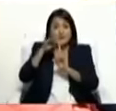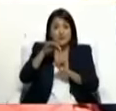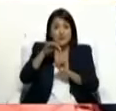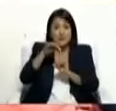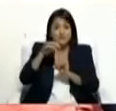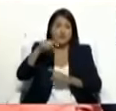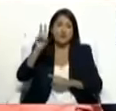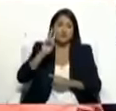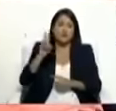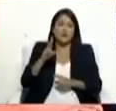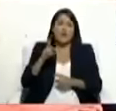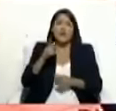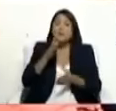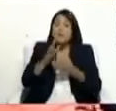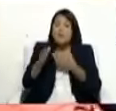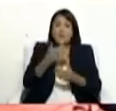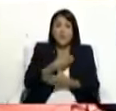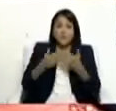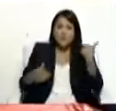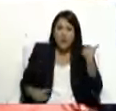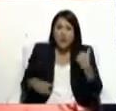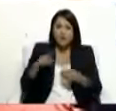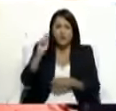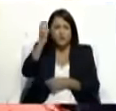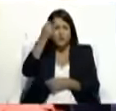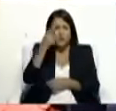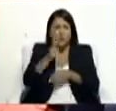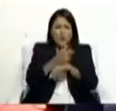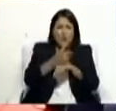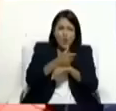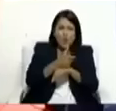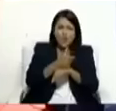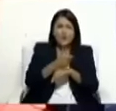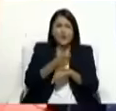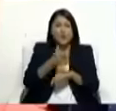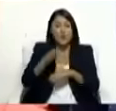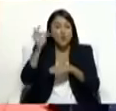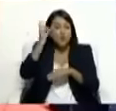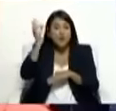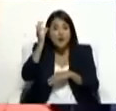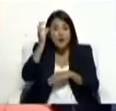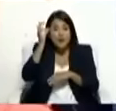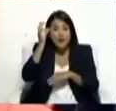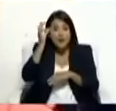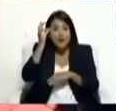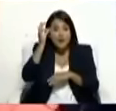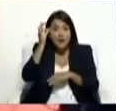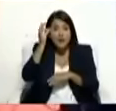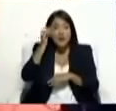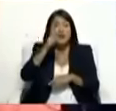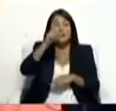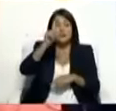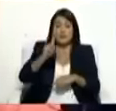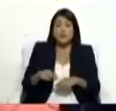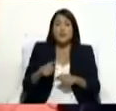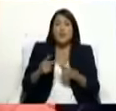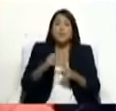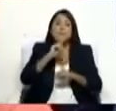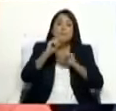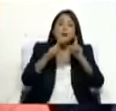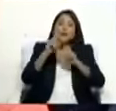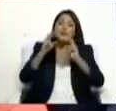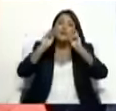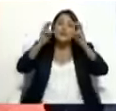escogemos representantes, diputados, gobernadores, presidentes, concejales, no. En Venezuela también se nos consulta, porque